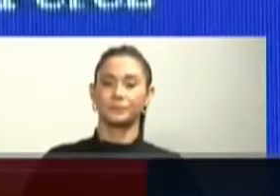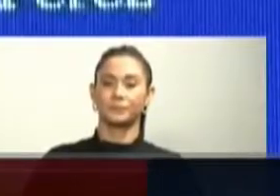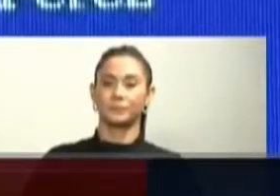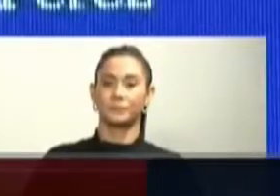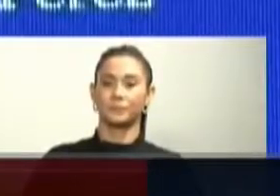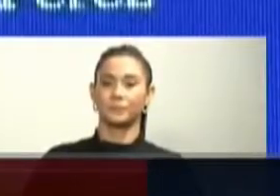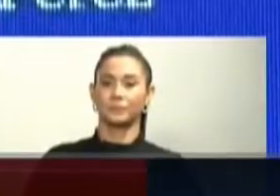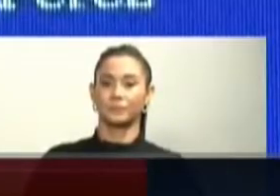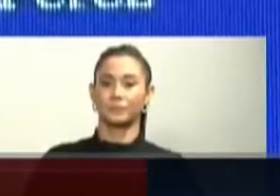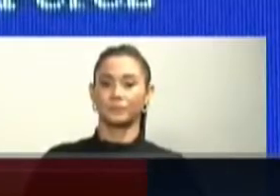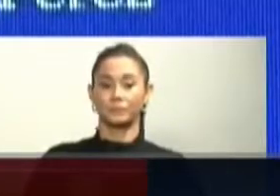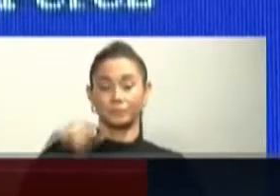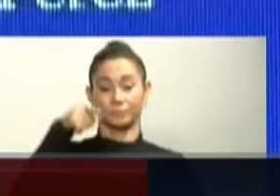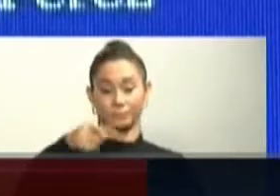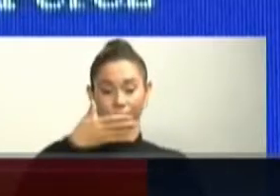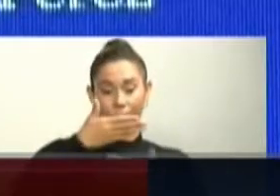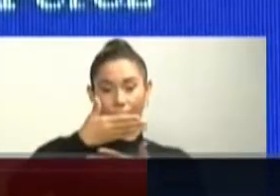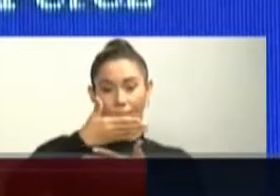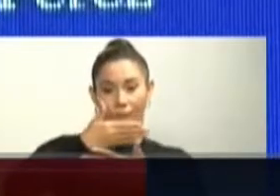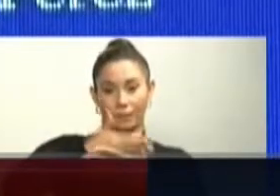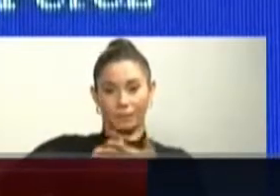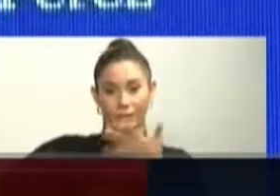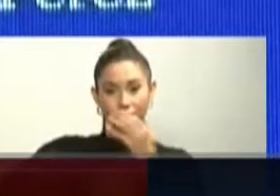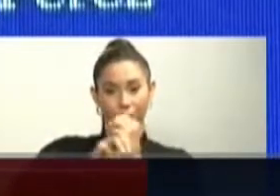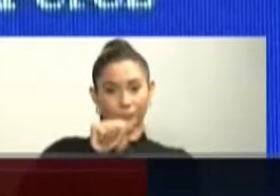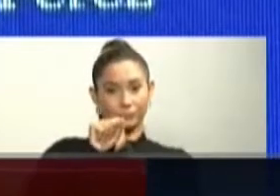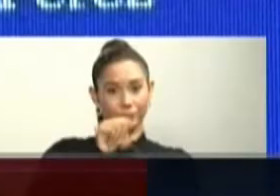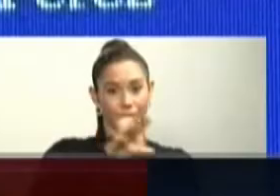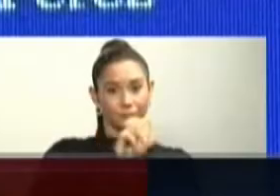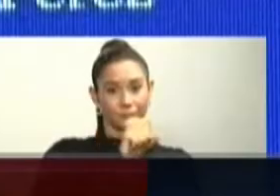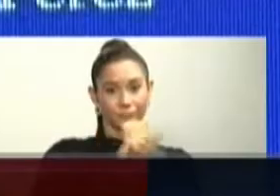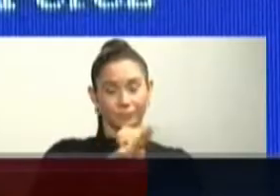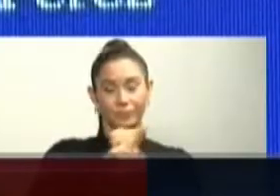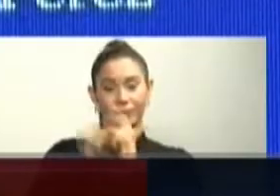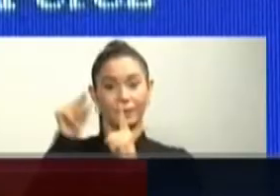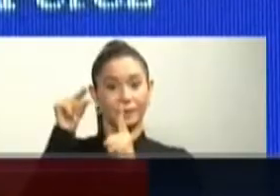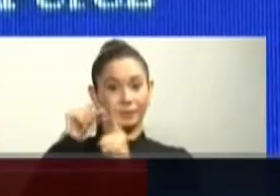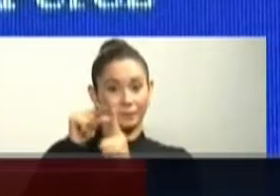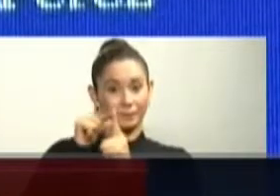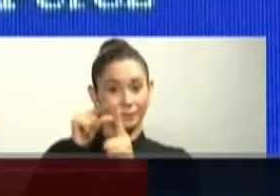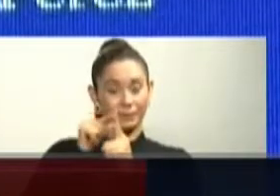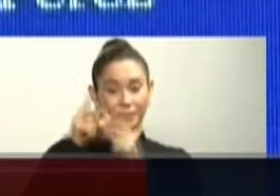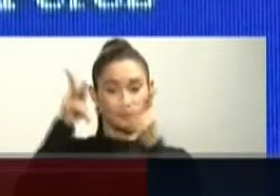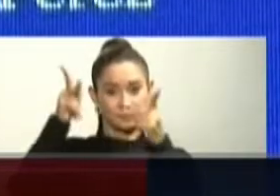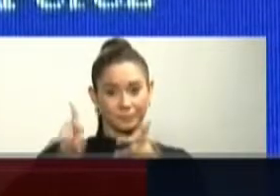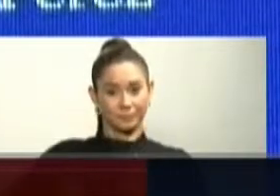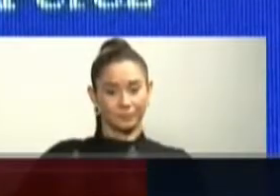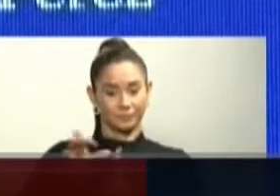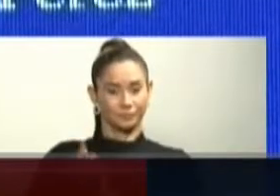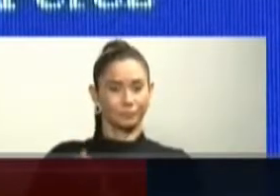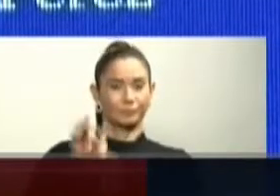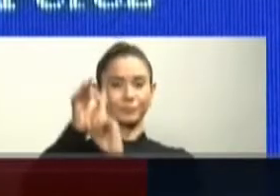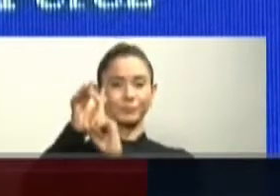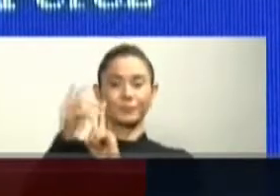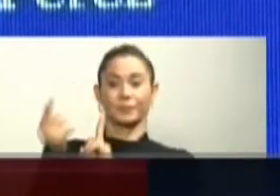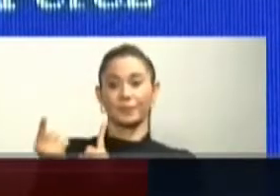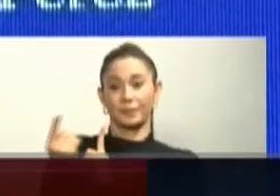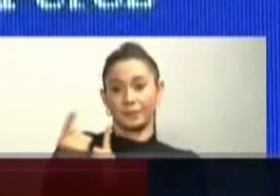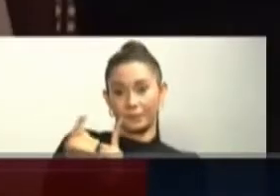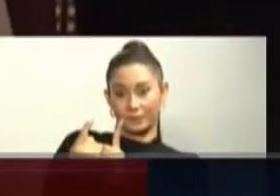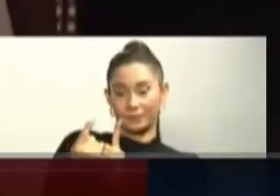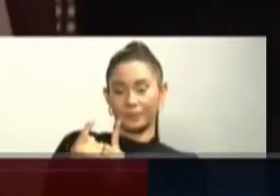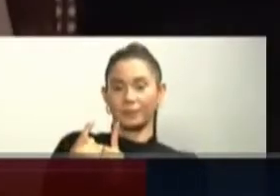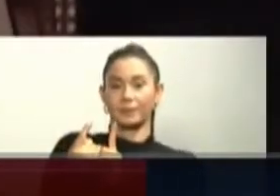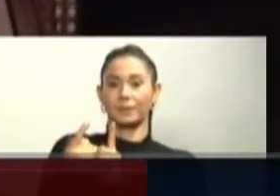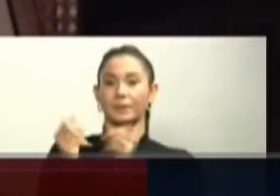Este emotivo documental amerita unas palabras de alguien muy especial, así que quiero pedir que por favor nos acompañe en este podium